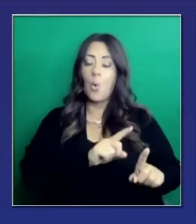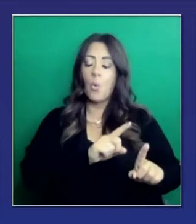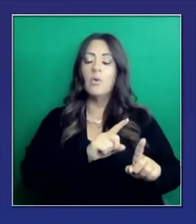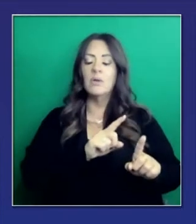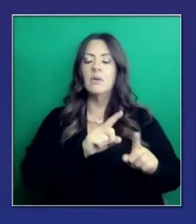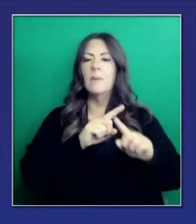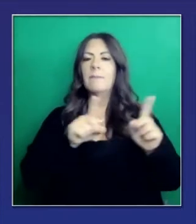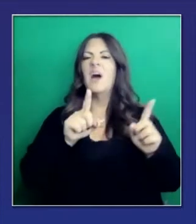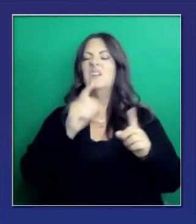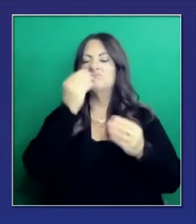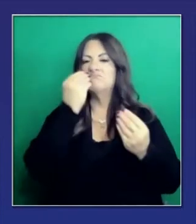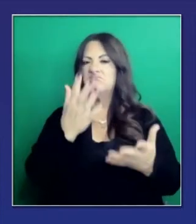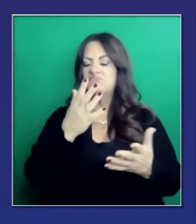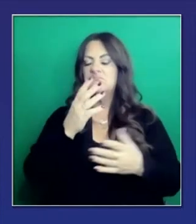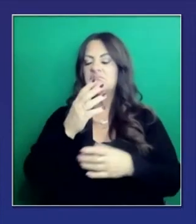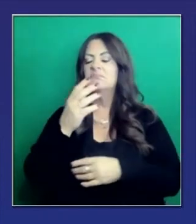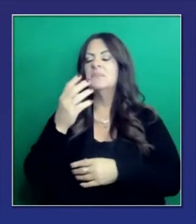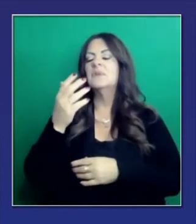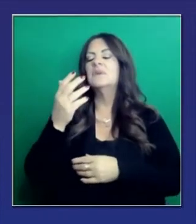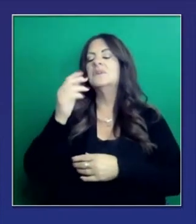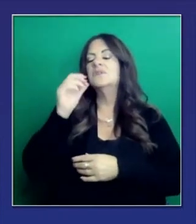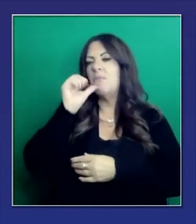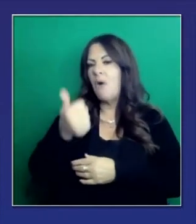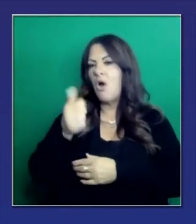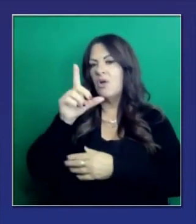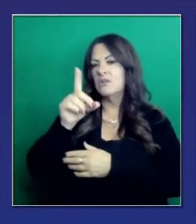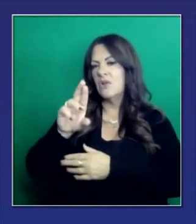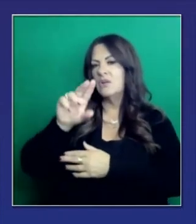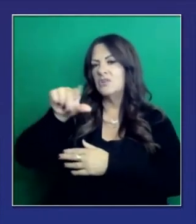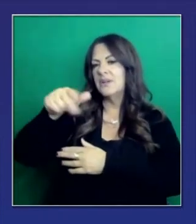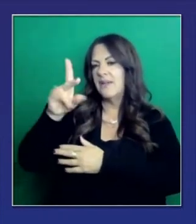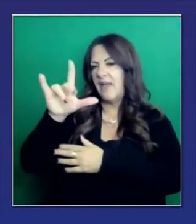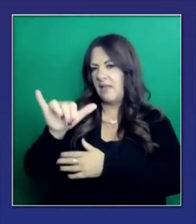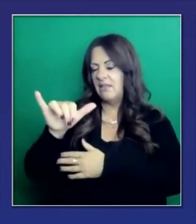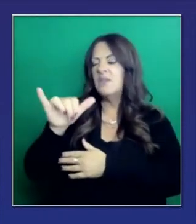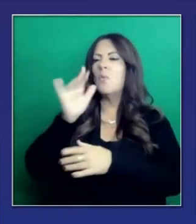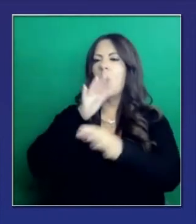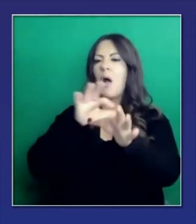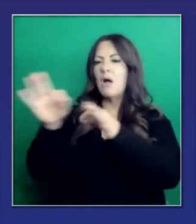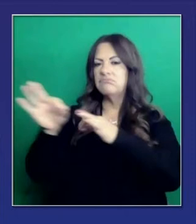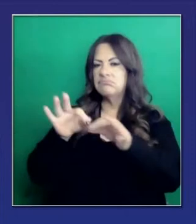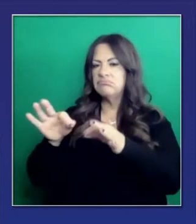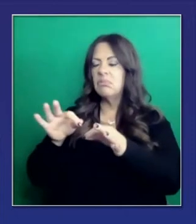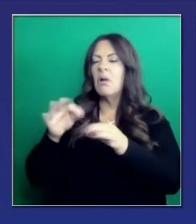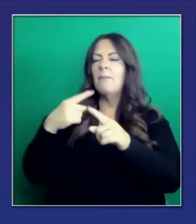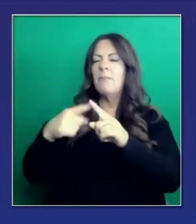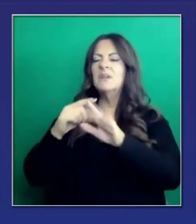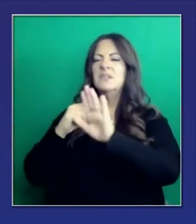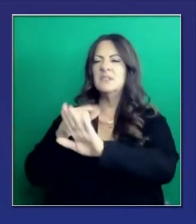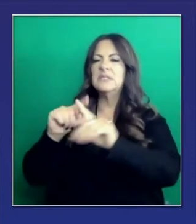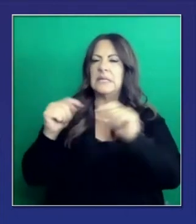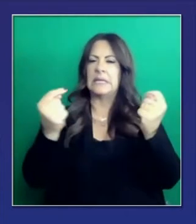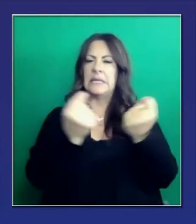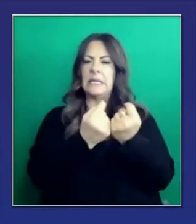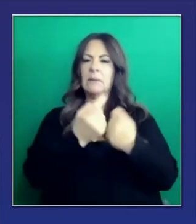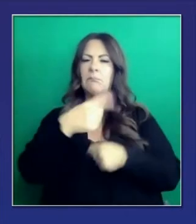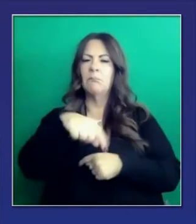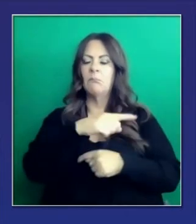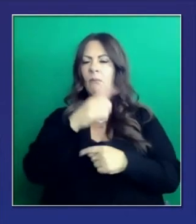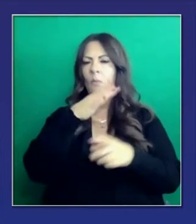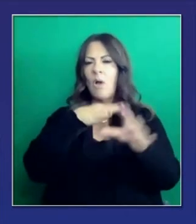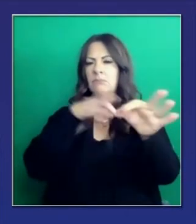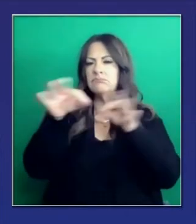no está aquí, pero mañana él estará aquí y presentará, junto con Yolanda Richardson y otros, un plan